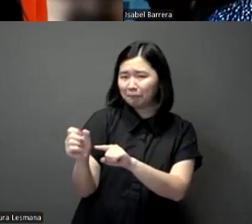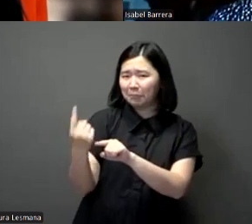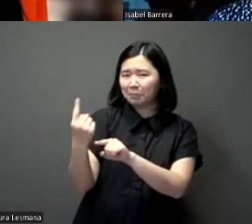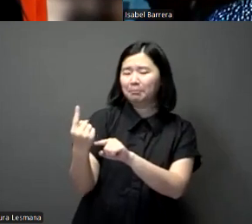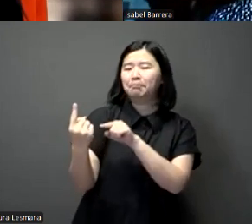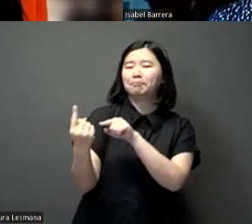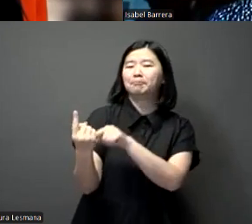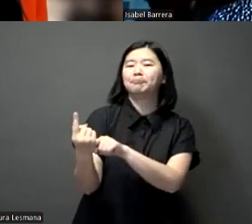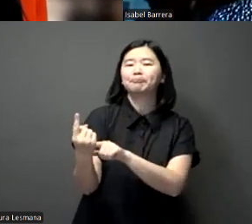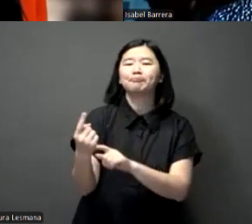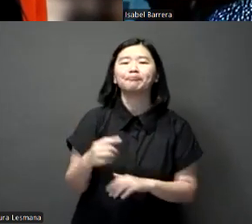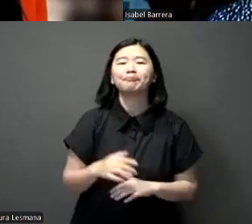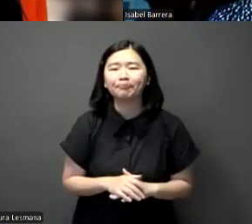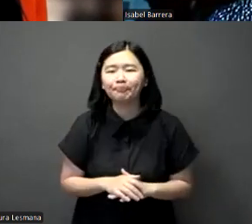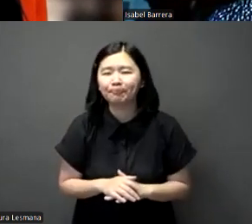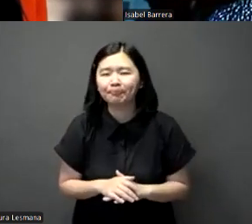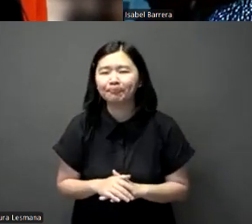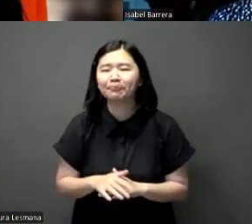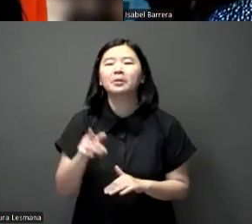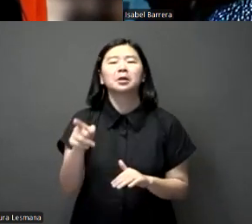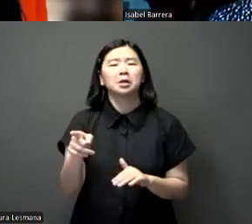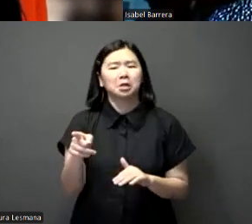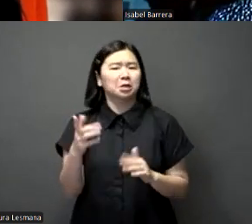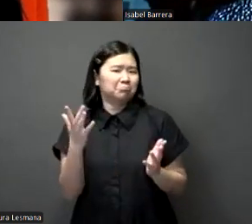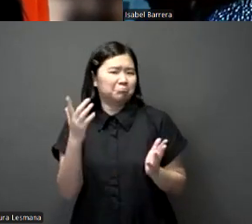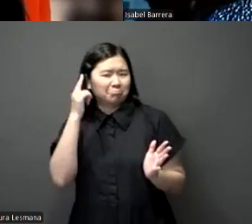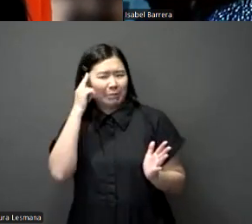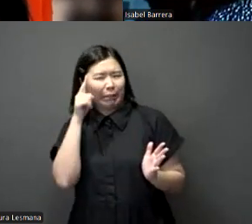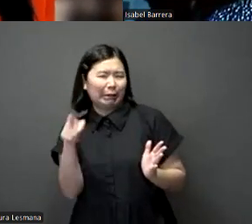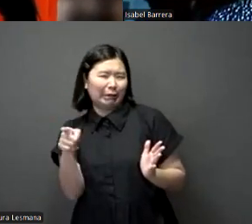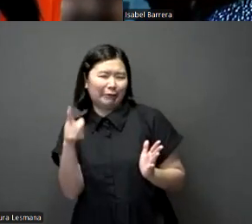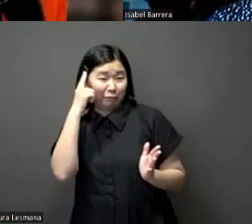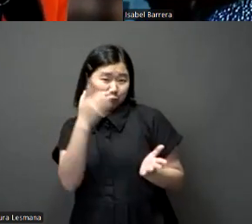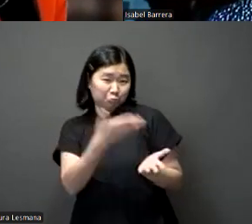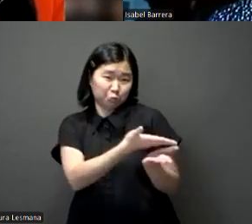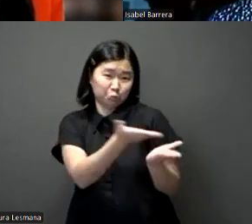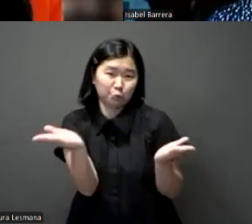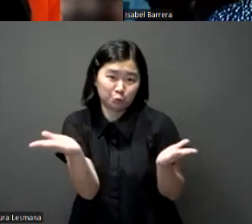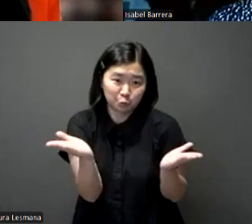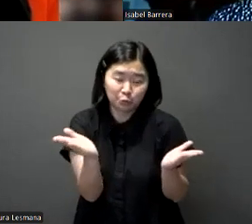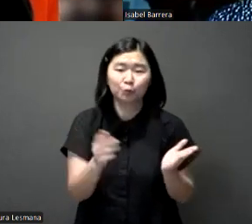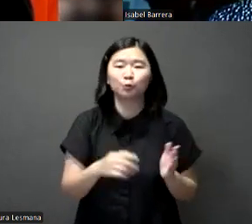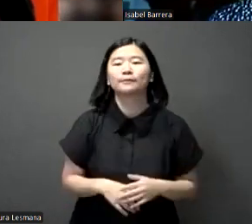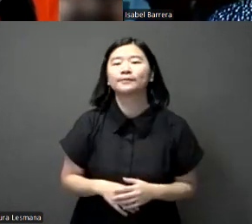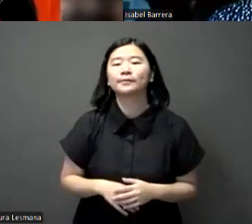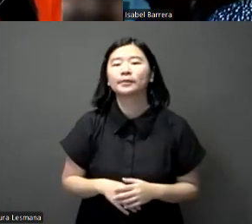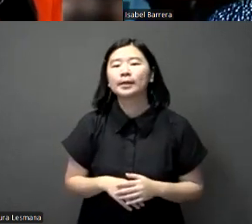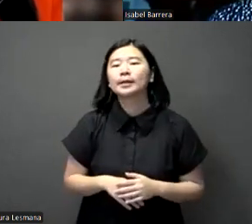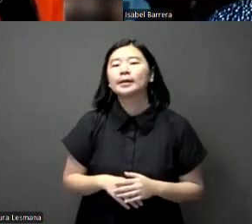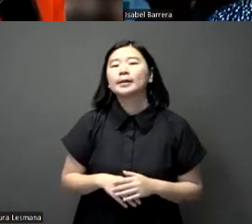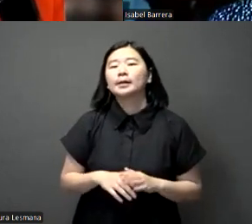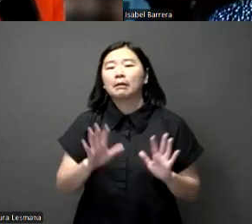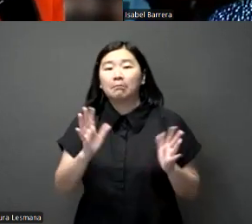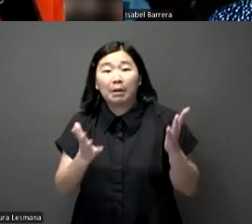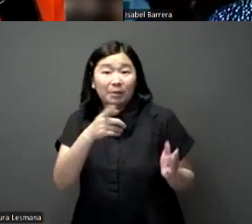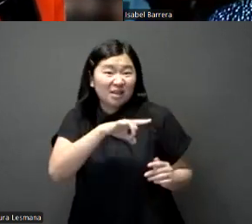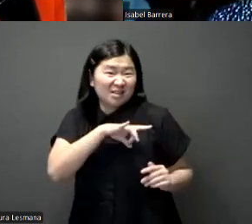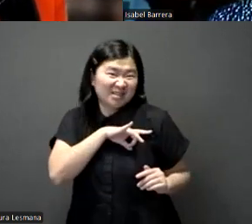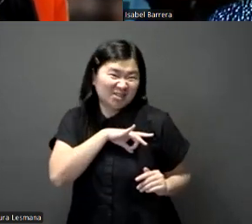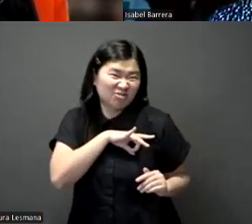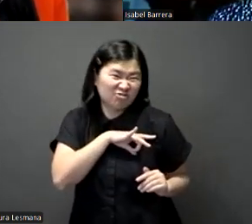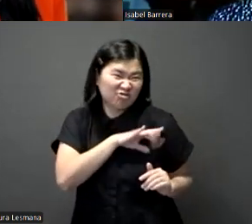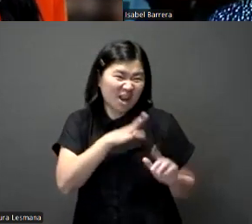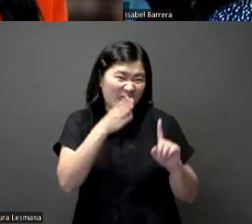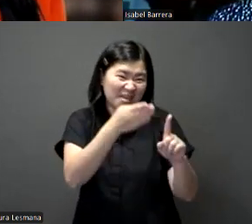viene de uno de los panelistas del equipo chileno en términos de equidad para el cuidado de